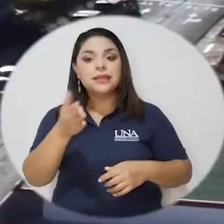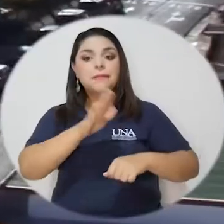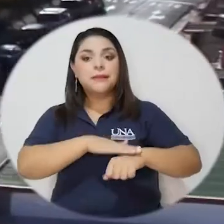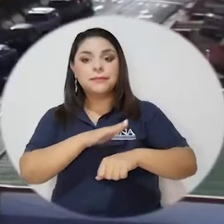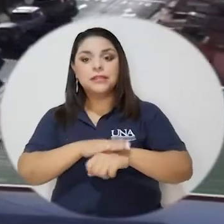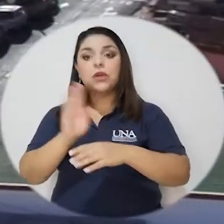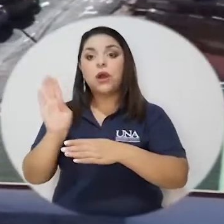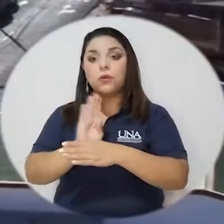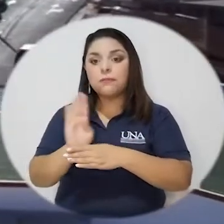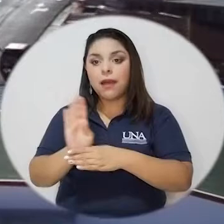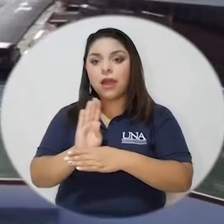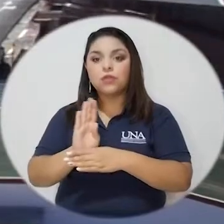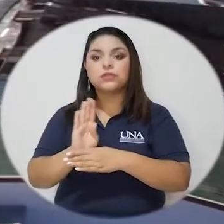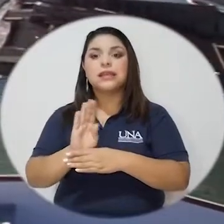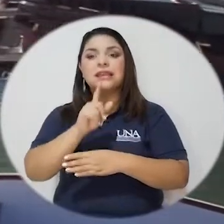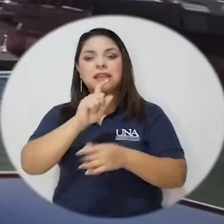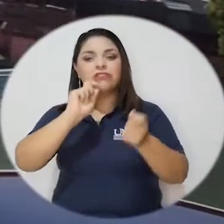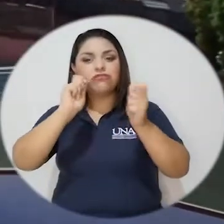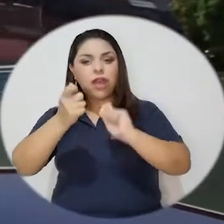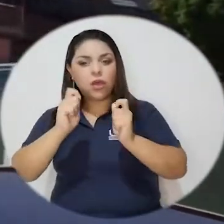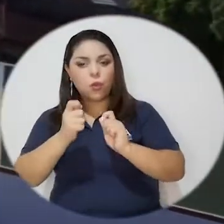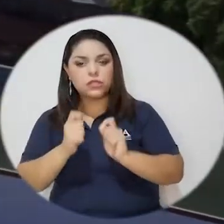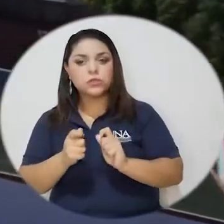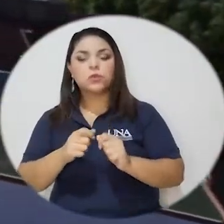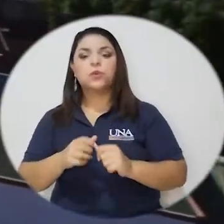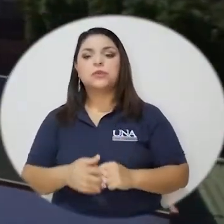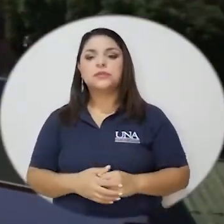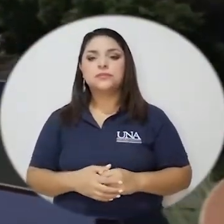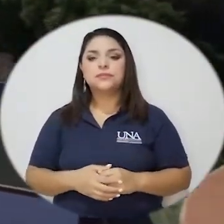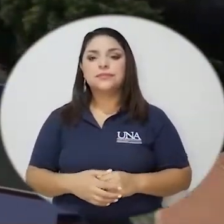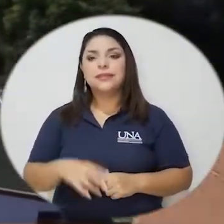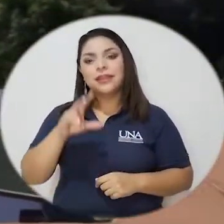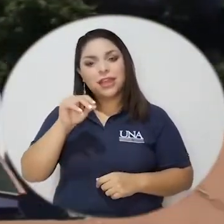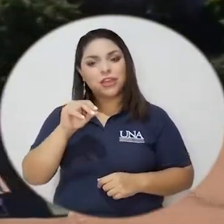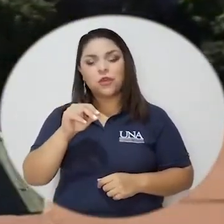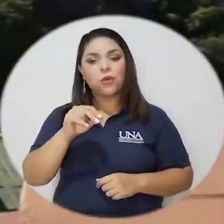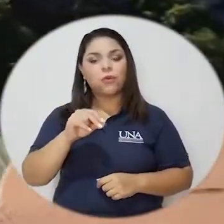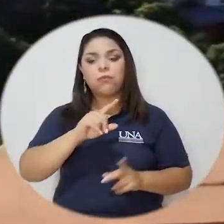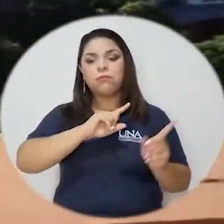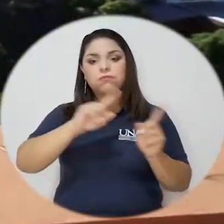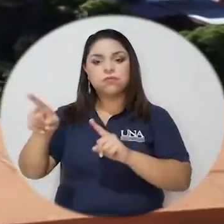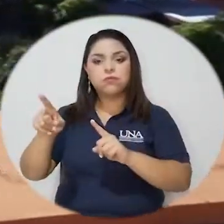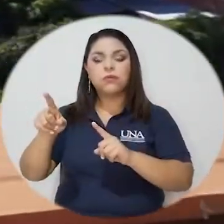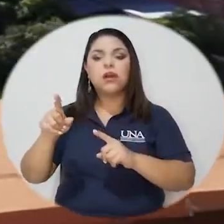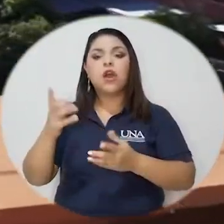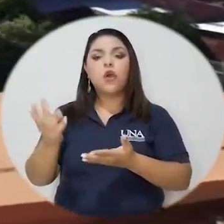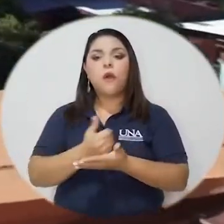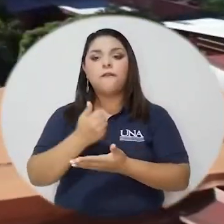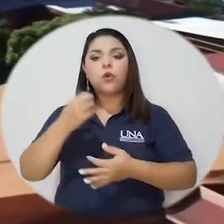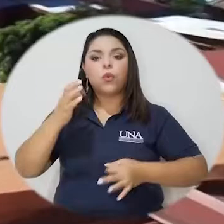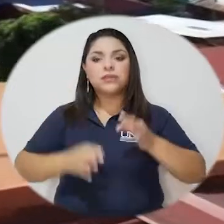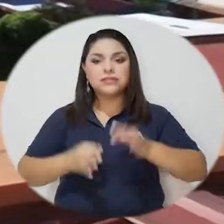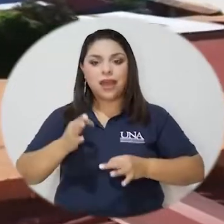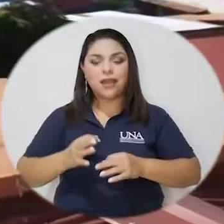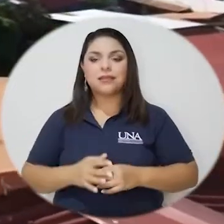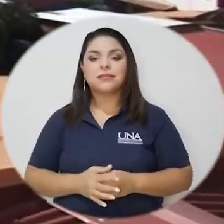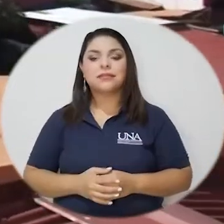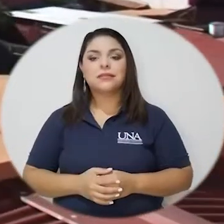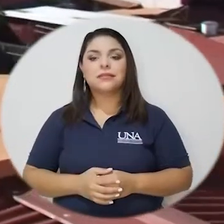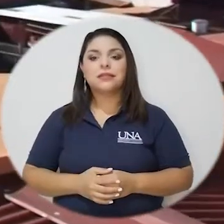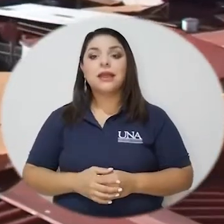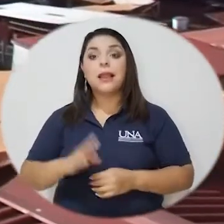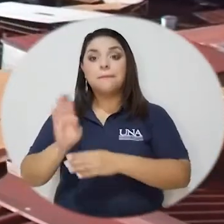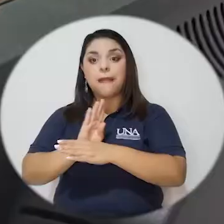ha permitido a los bancos que hagan readecuaciones, que no lo llevan a cobro judicial, el Banco Central hizo